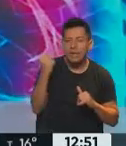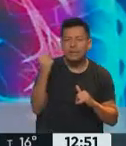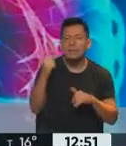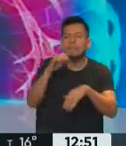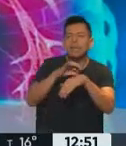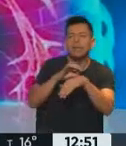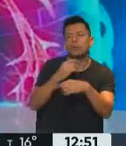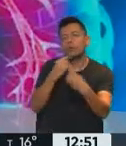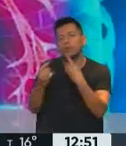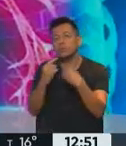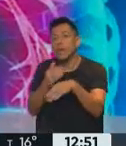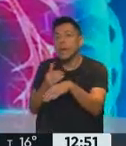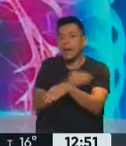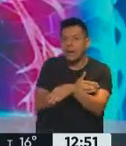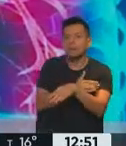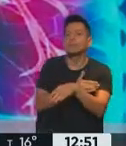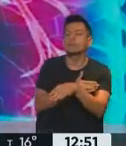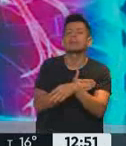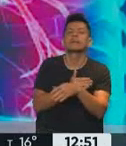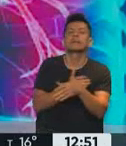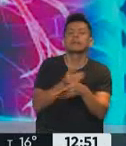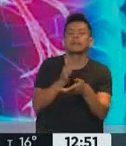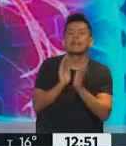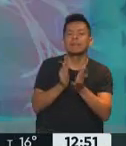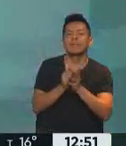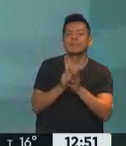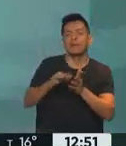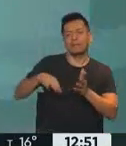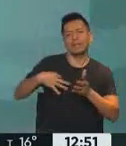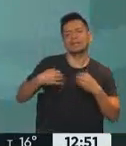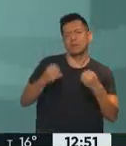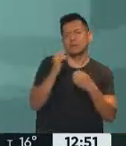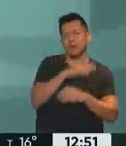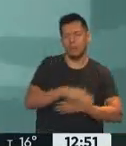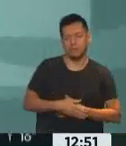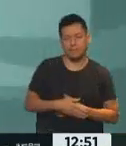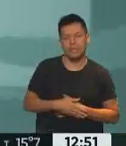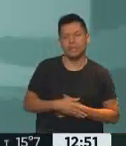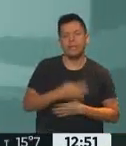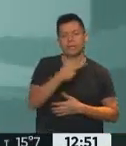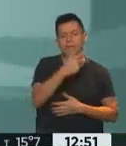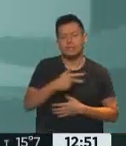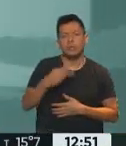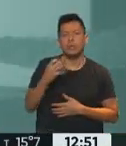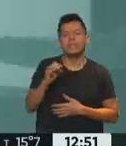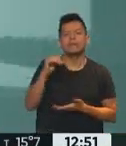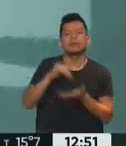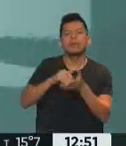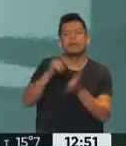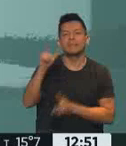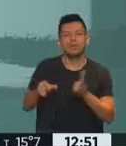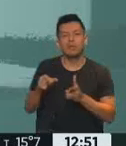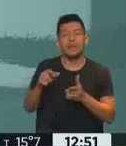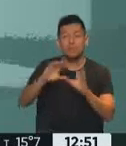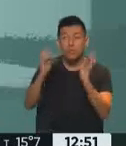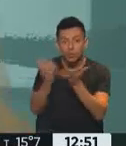luego un tratamiento para una vida mucho más saludable. Cerca de 340 millones de personas en todo el mundo sufren de